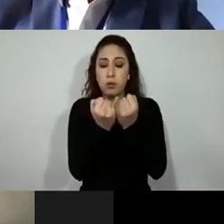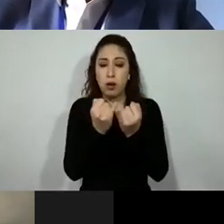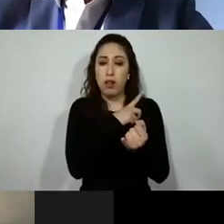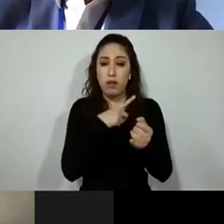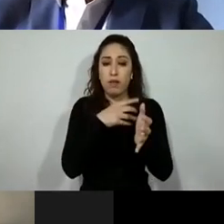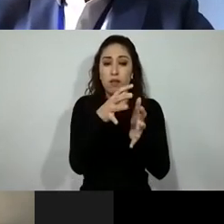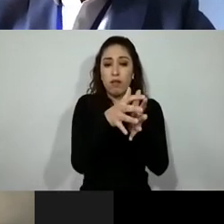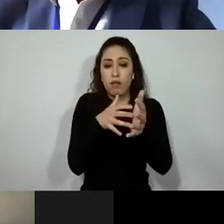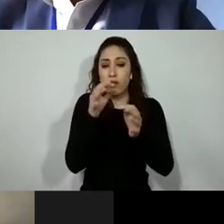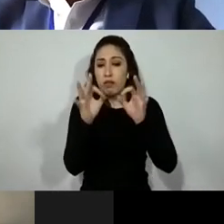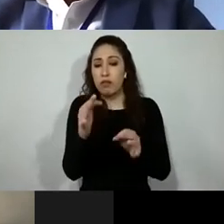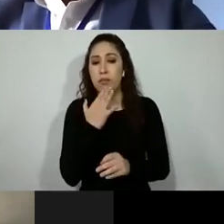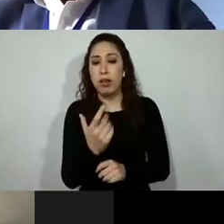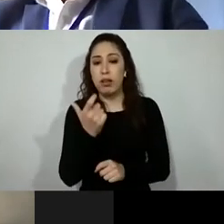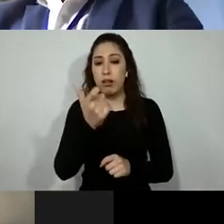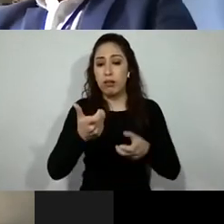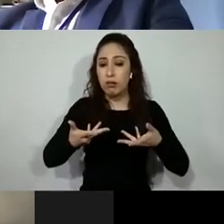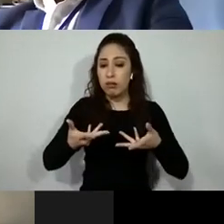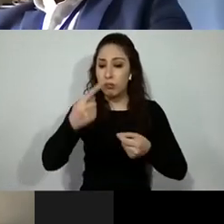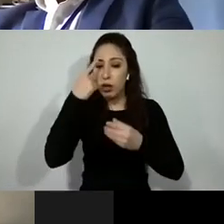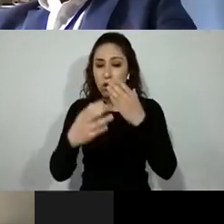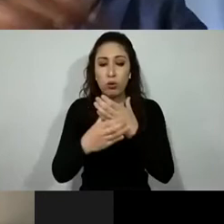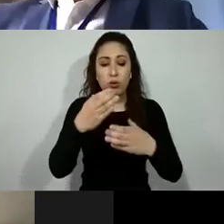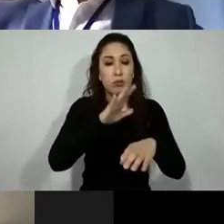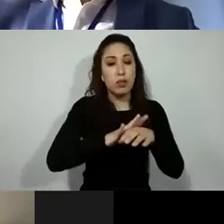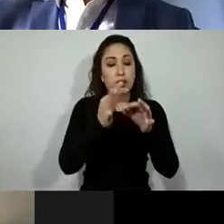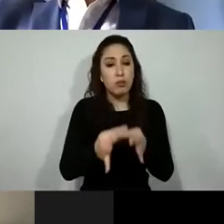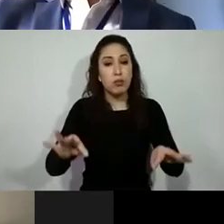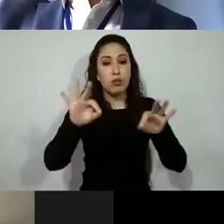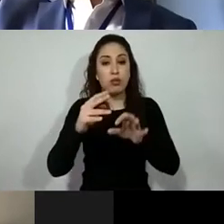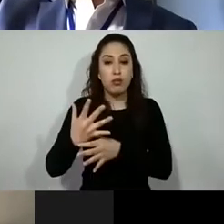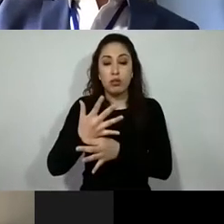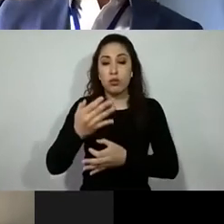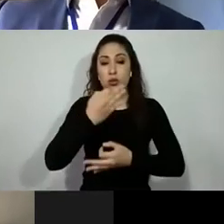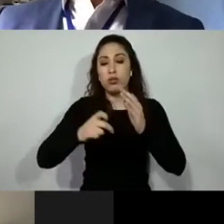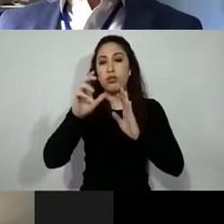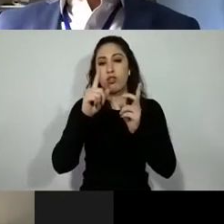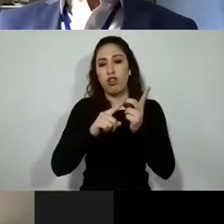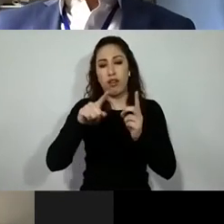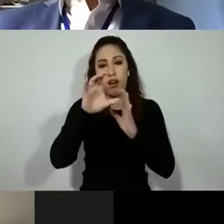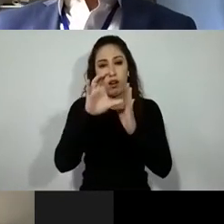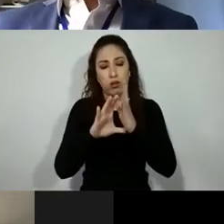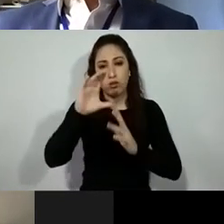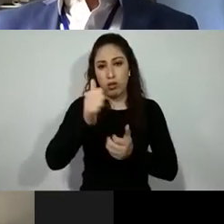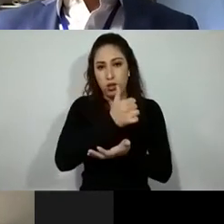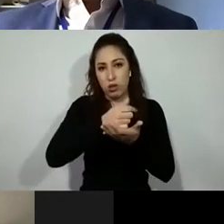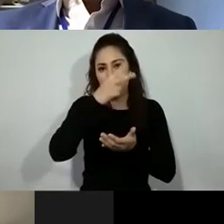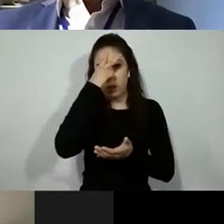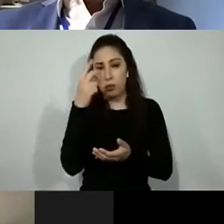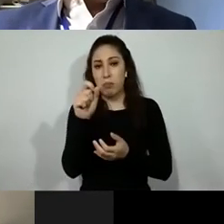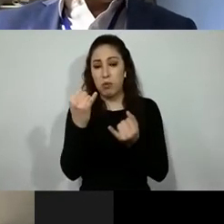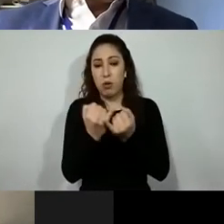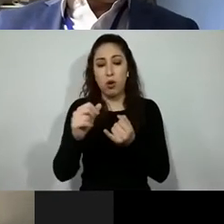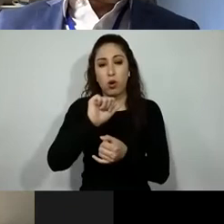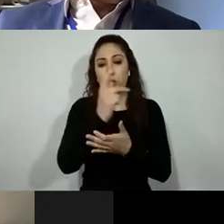en nuestra Carta Magna local, como lo es también el exitoso programa de los senderos seguros